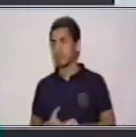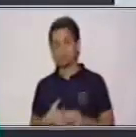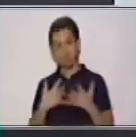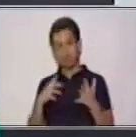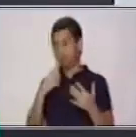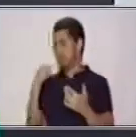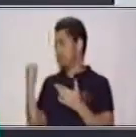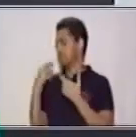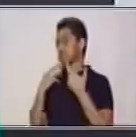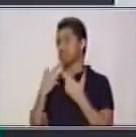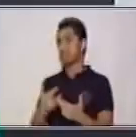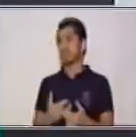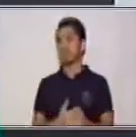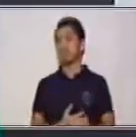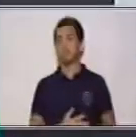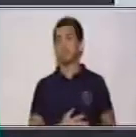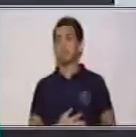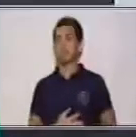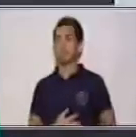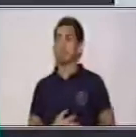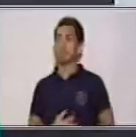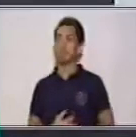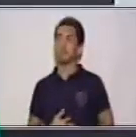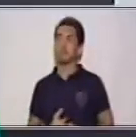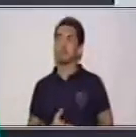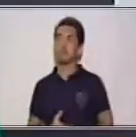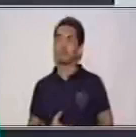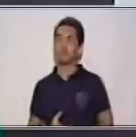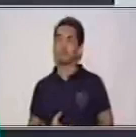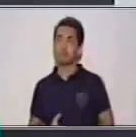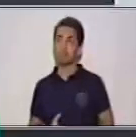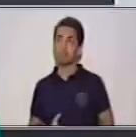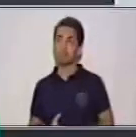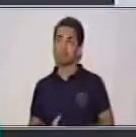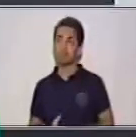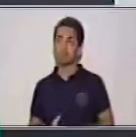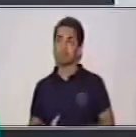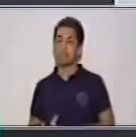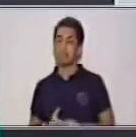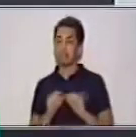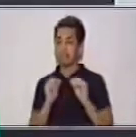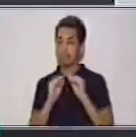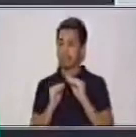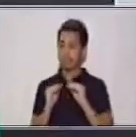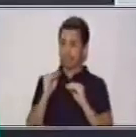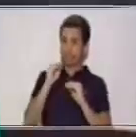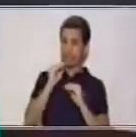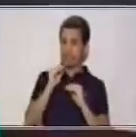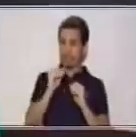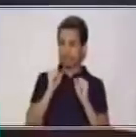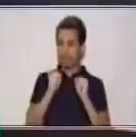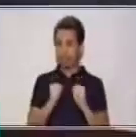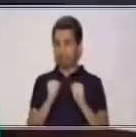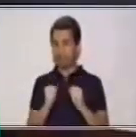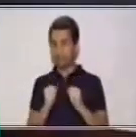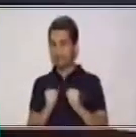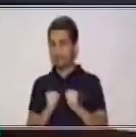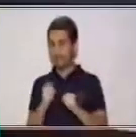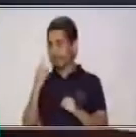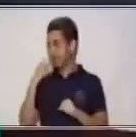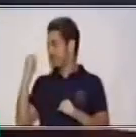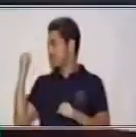resultado. Ahora, vamos a subir un poquito el nivel de complejidad.